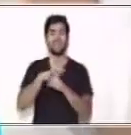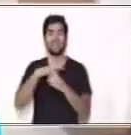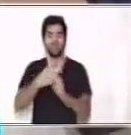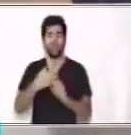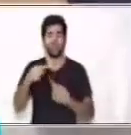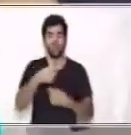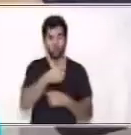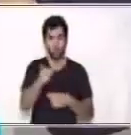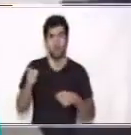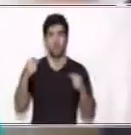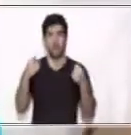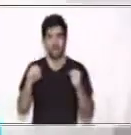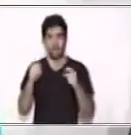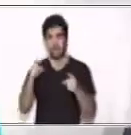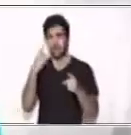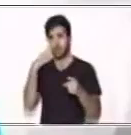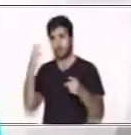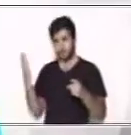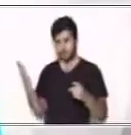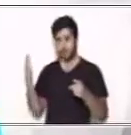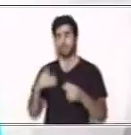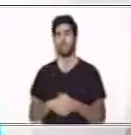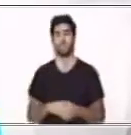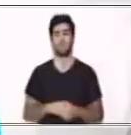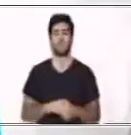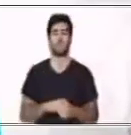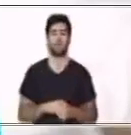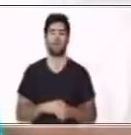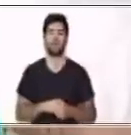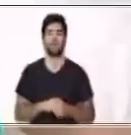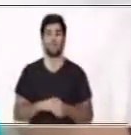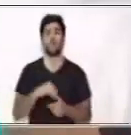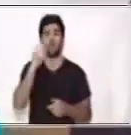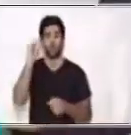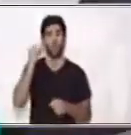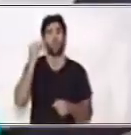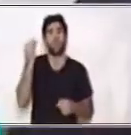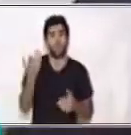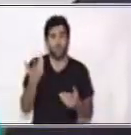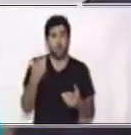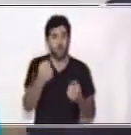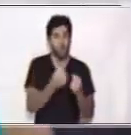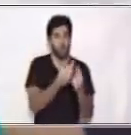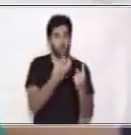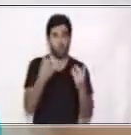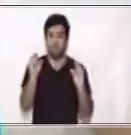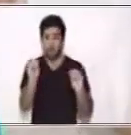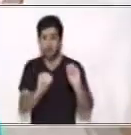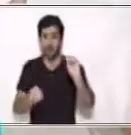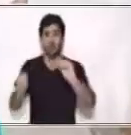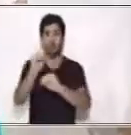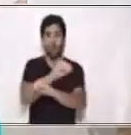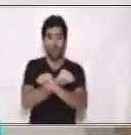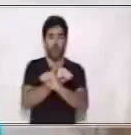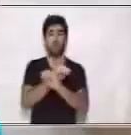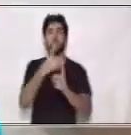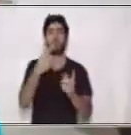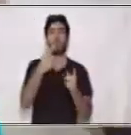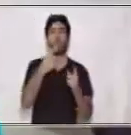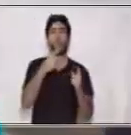cual se está trasladando términos semejantes, se están trasladando todas las incógnitas a un lado, los términos conocidos al